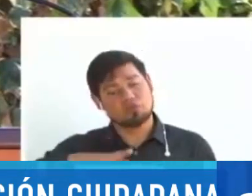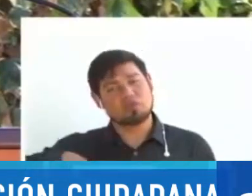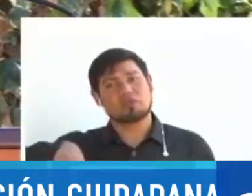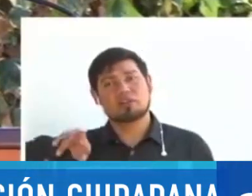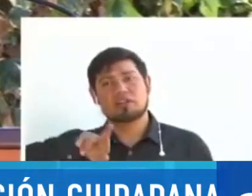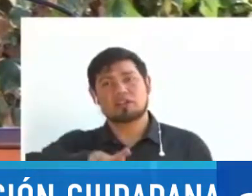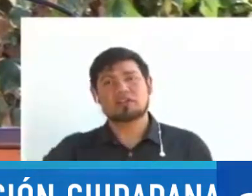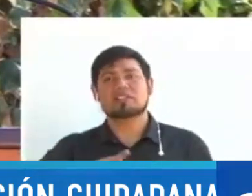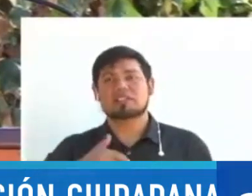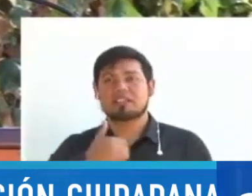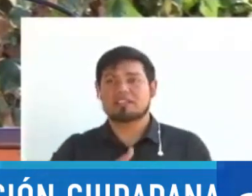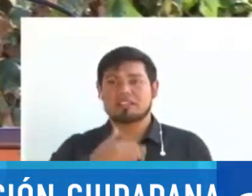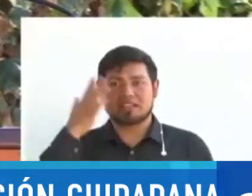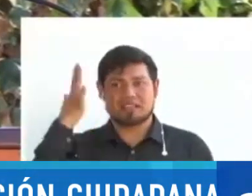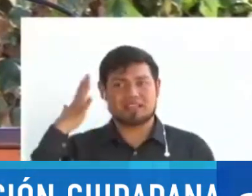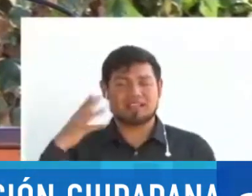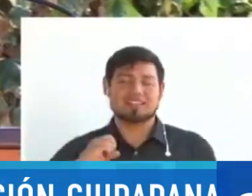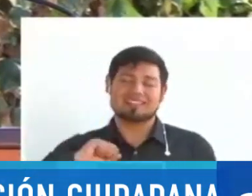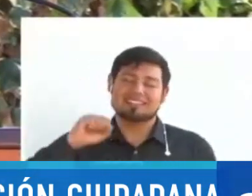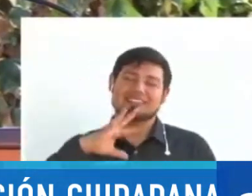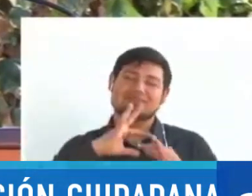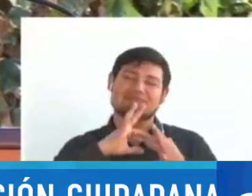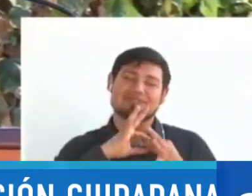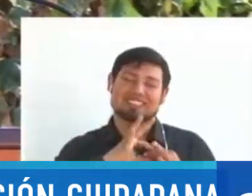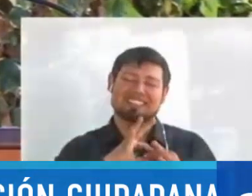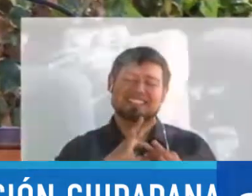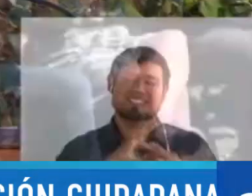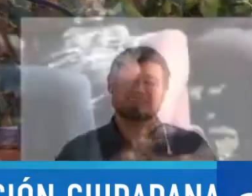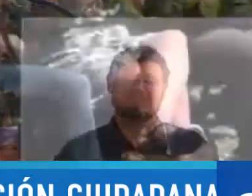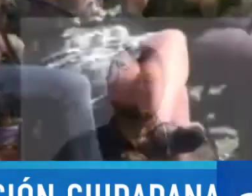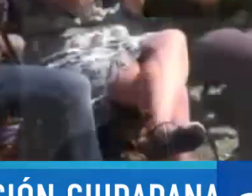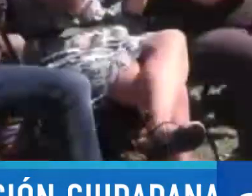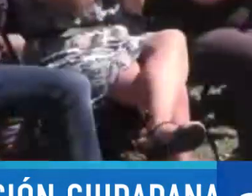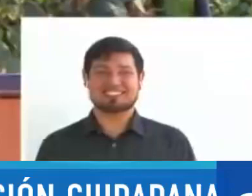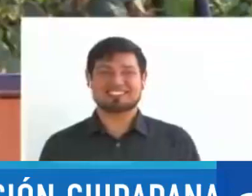la gracias. Así que feliz por todo. Muchas gracias.